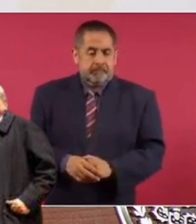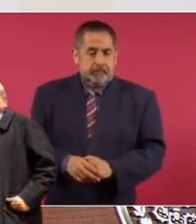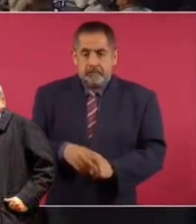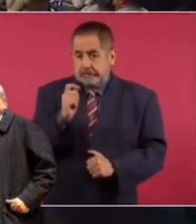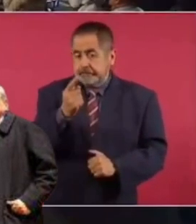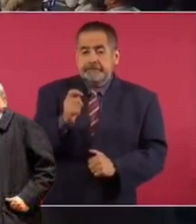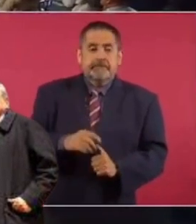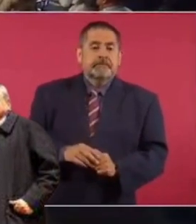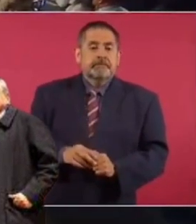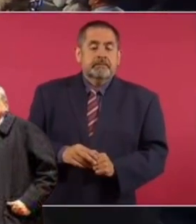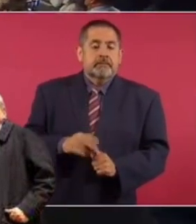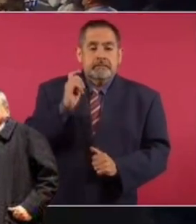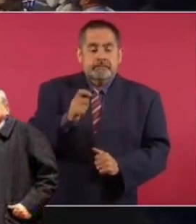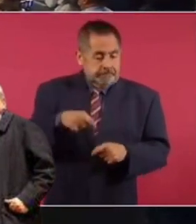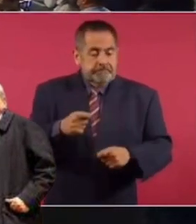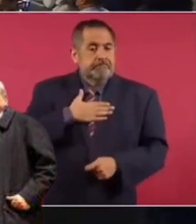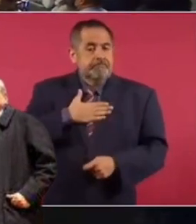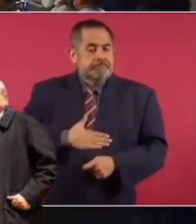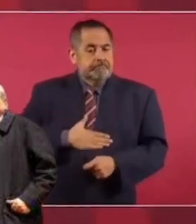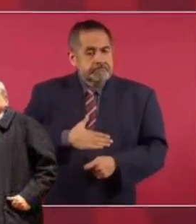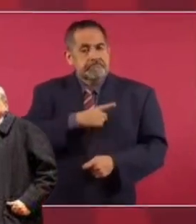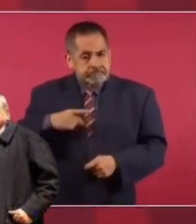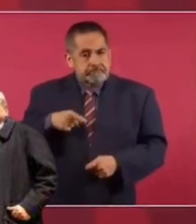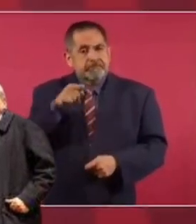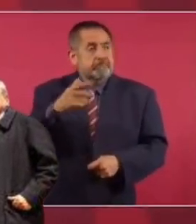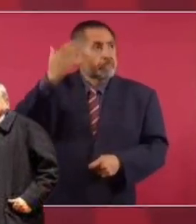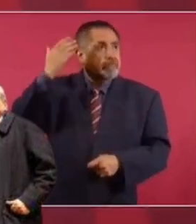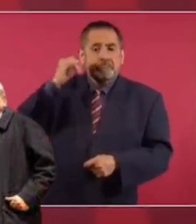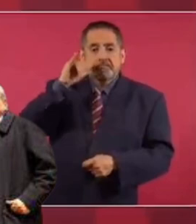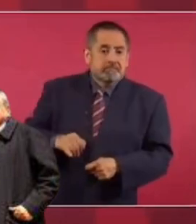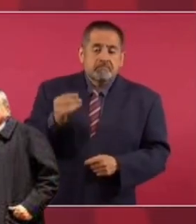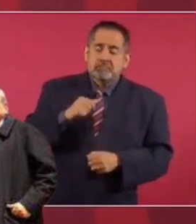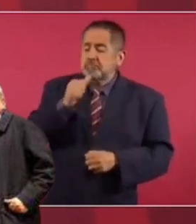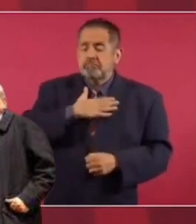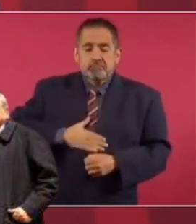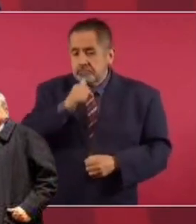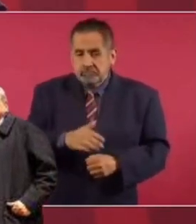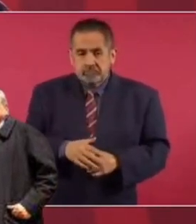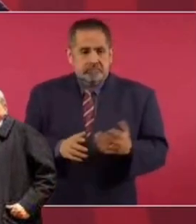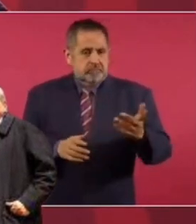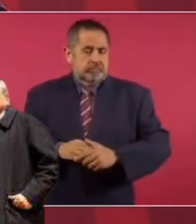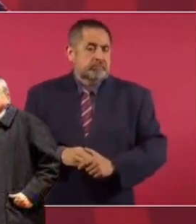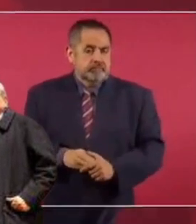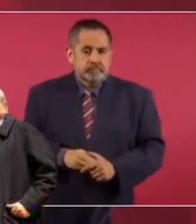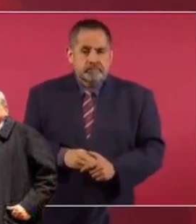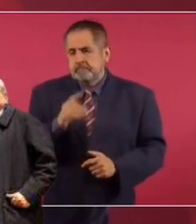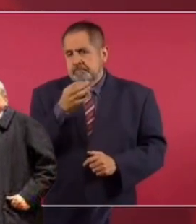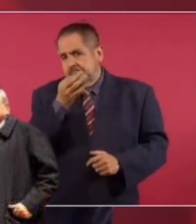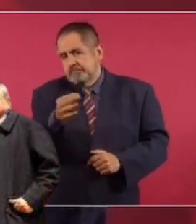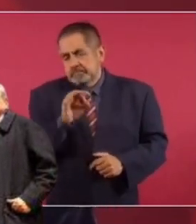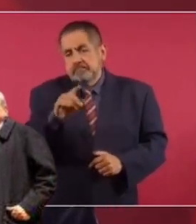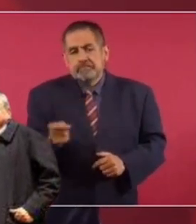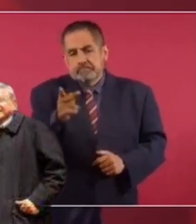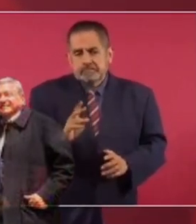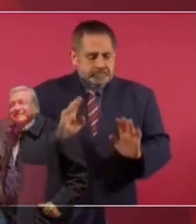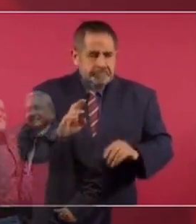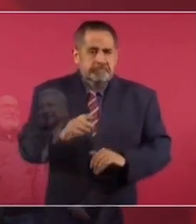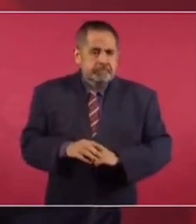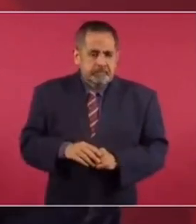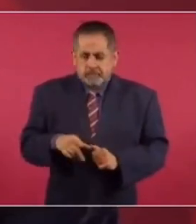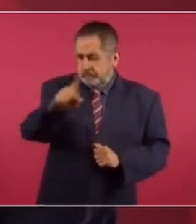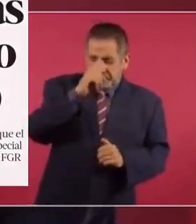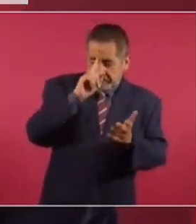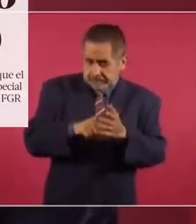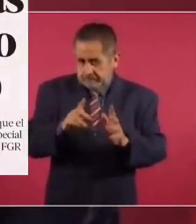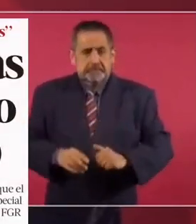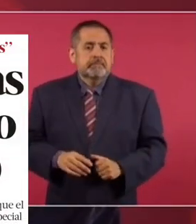Cuando es un acto de justicia que no se había visto en muchos años. Nada más, dejo la pregunta en el aire. ¿Creen